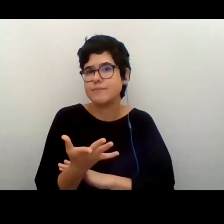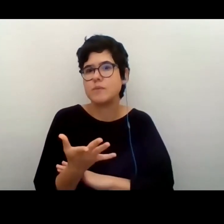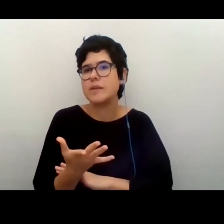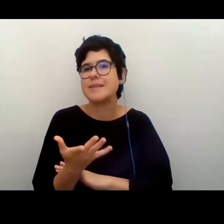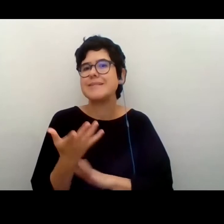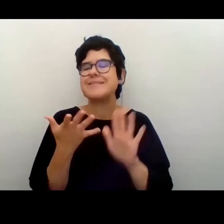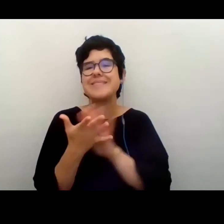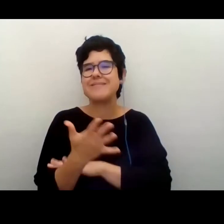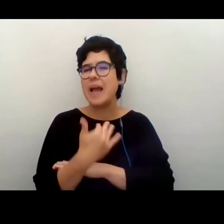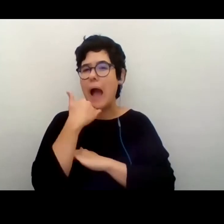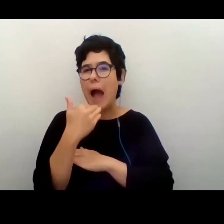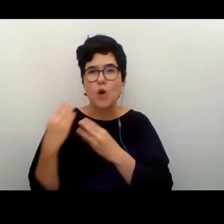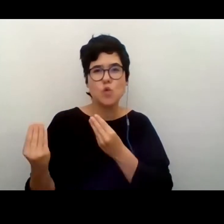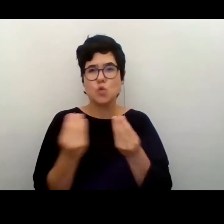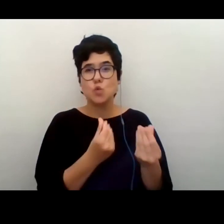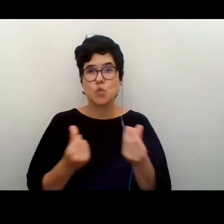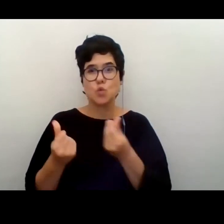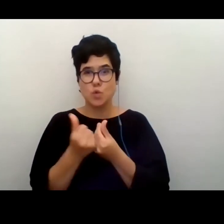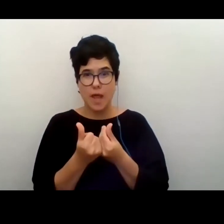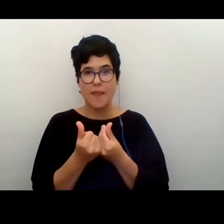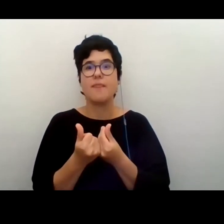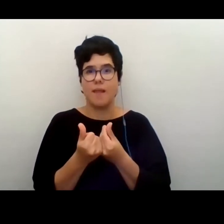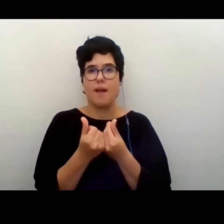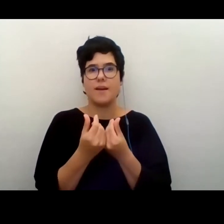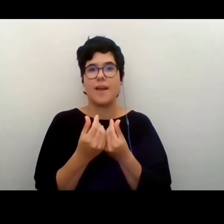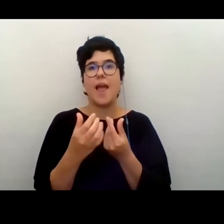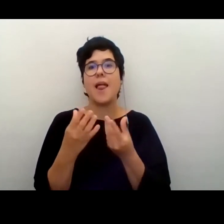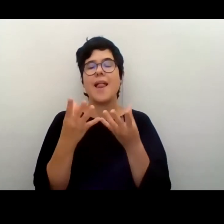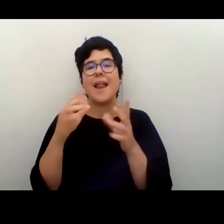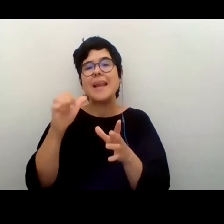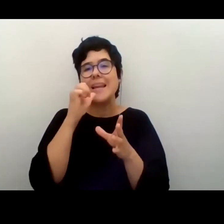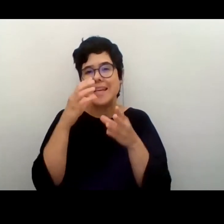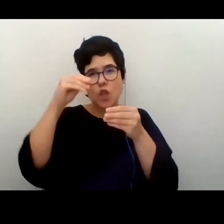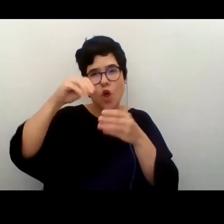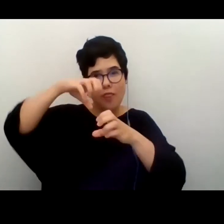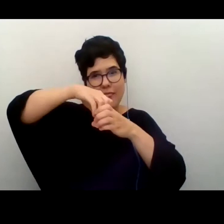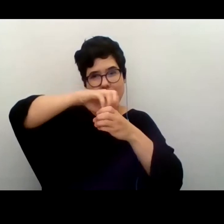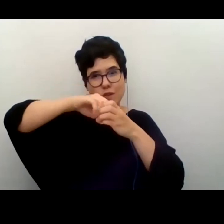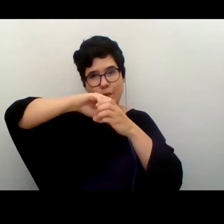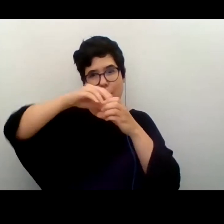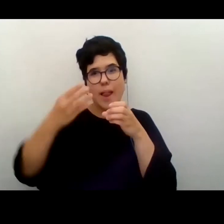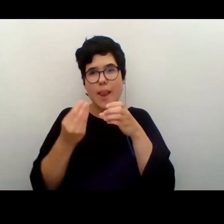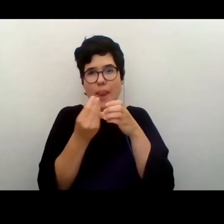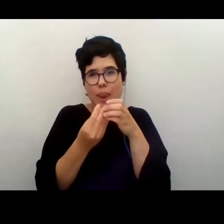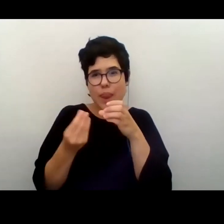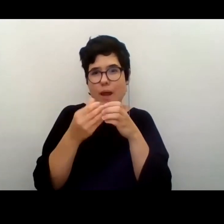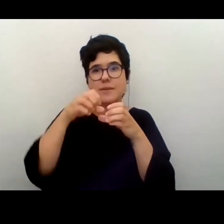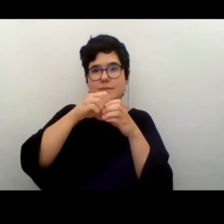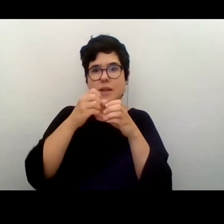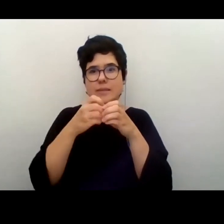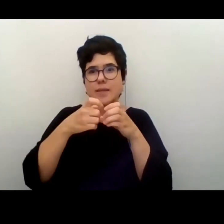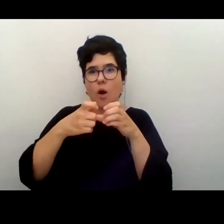compuesto que aumentase de alguna manera este líquido que tenemos dentro de los ojos. Y se me ocurre así a bote